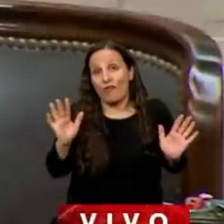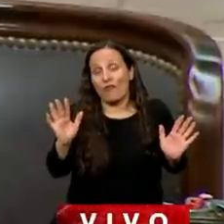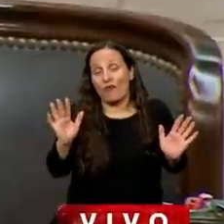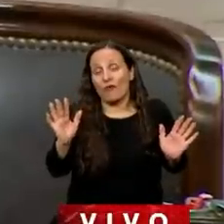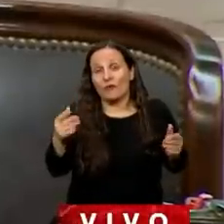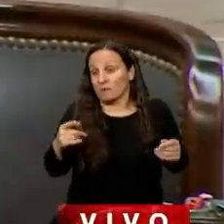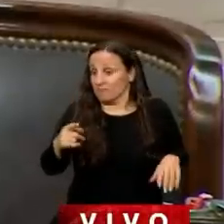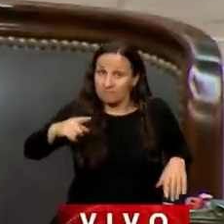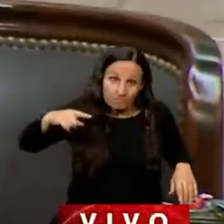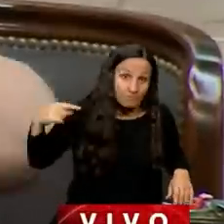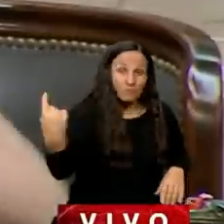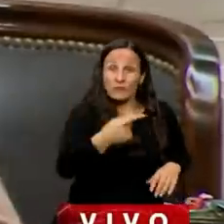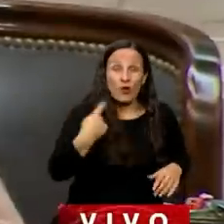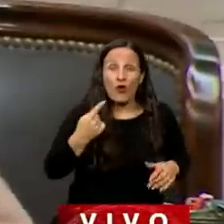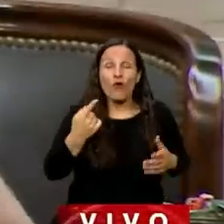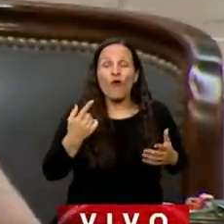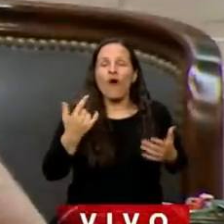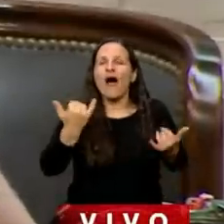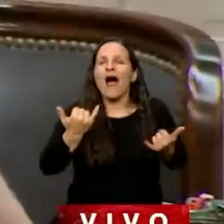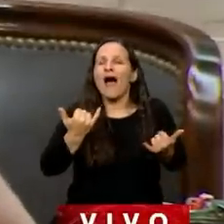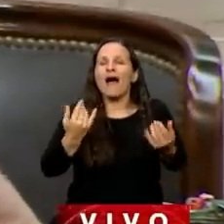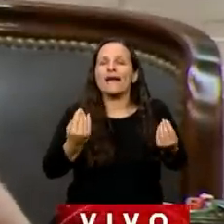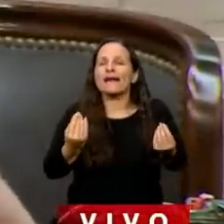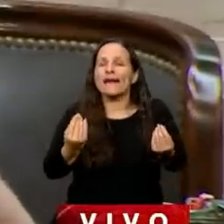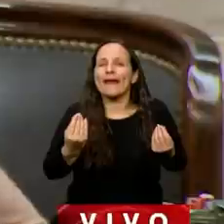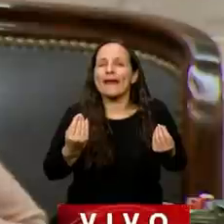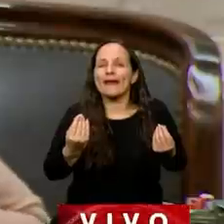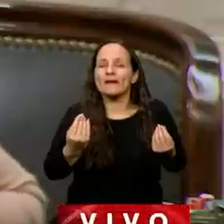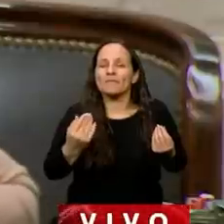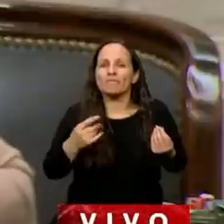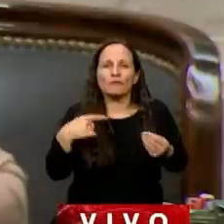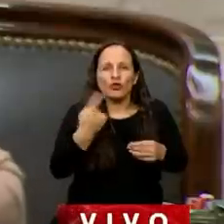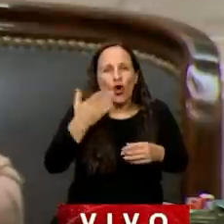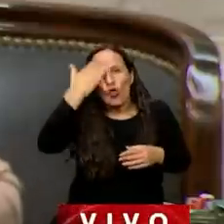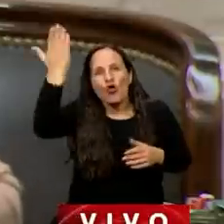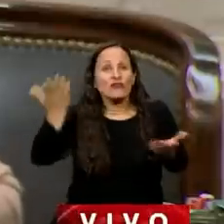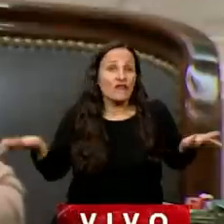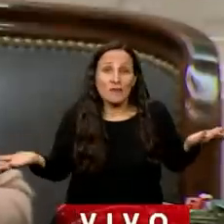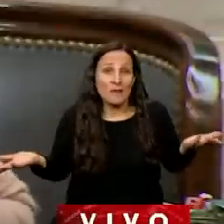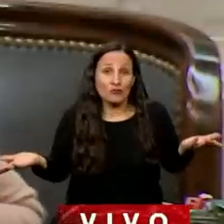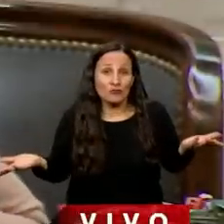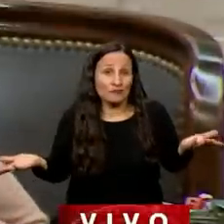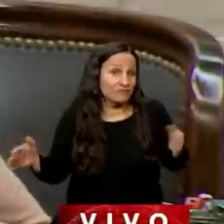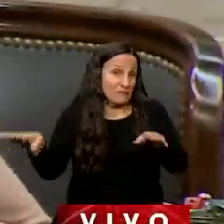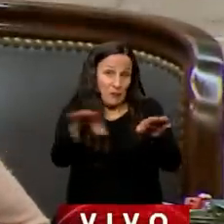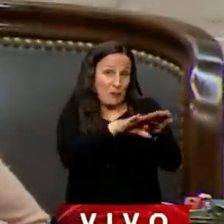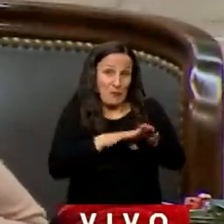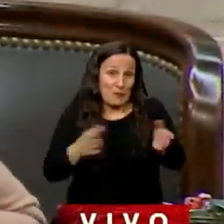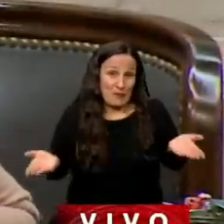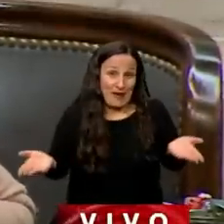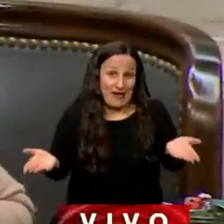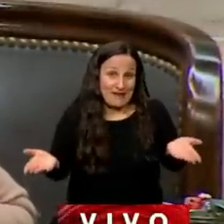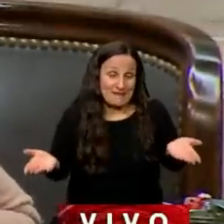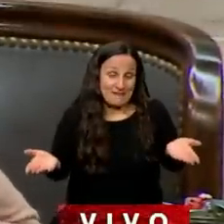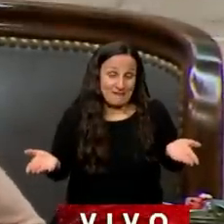todos. A todos nos atraviesa que nos enfermamos y pasamos a